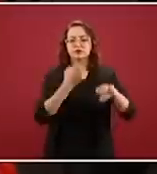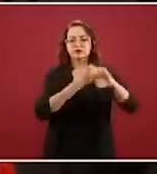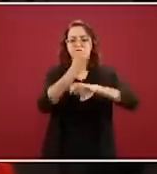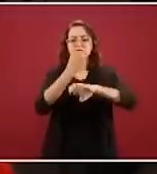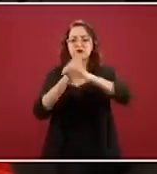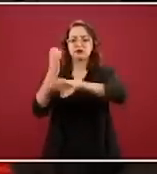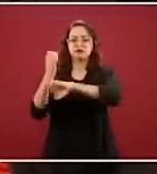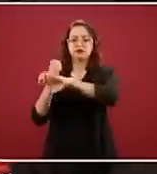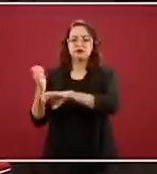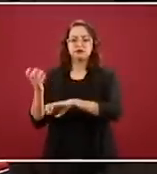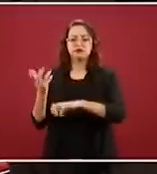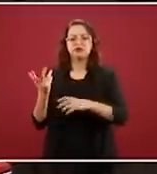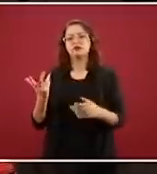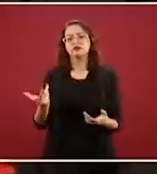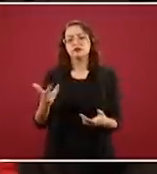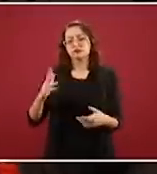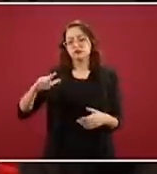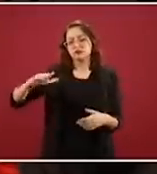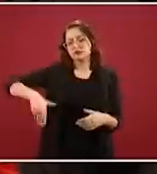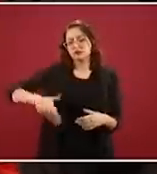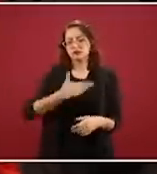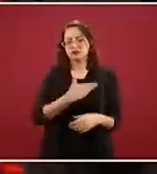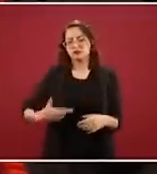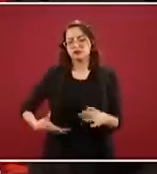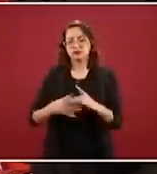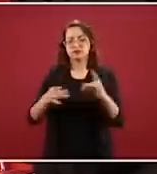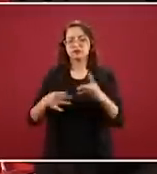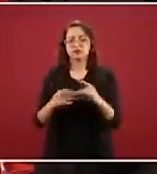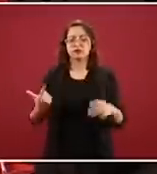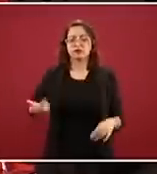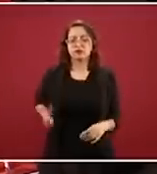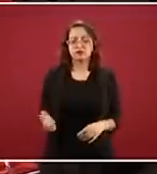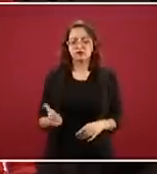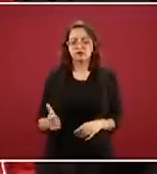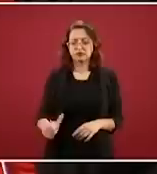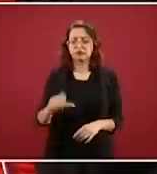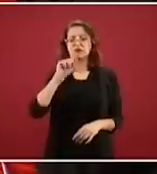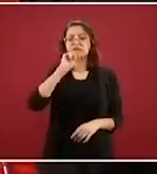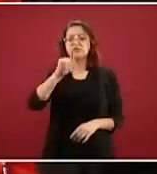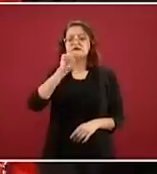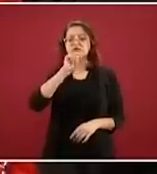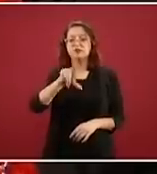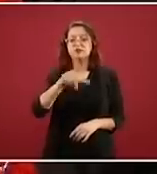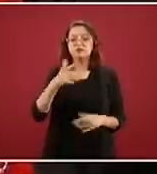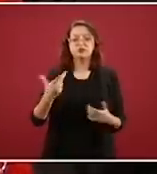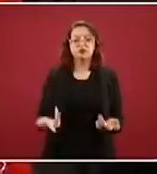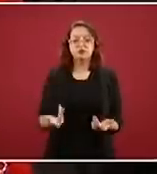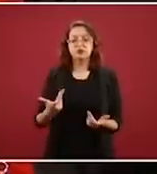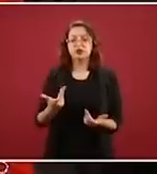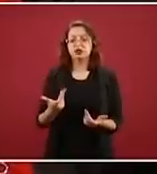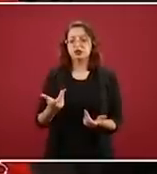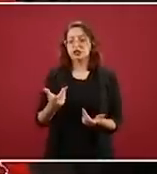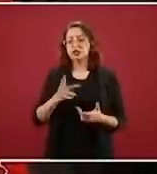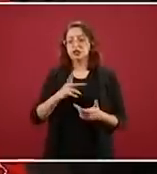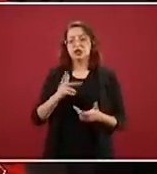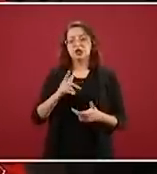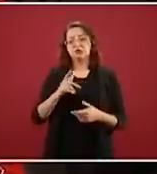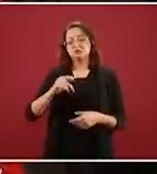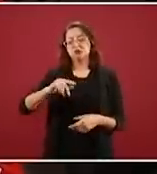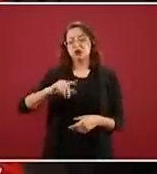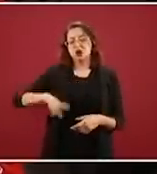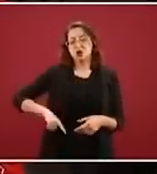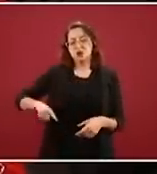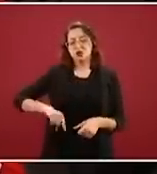que precisamente, como lo decía el presidente, como Guanajuato, como Jalisco, que además de no acudir a estas reuniones de